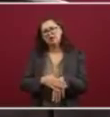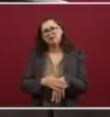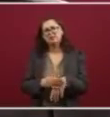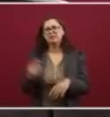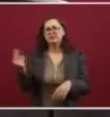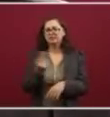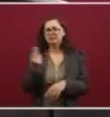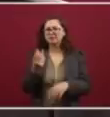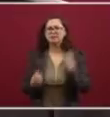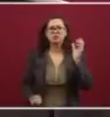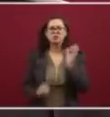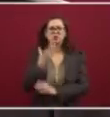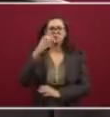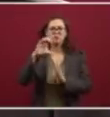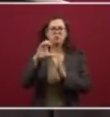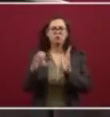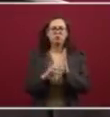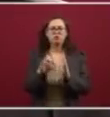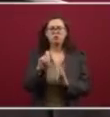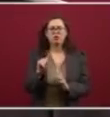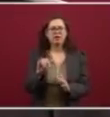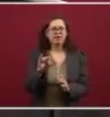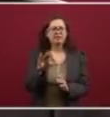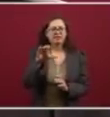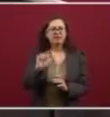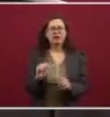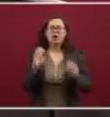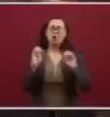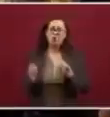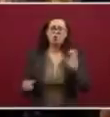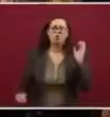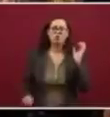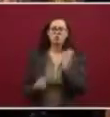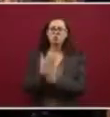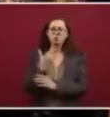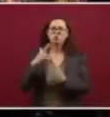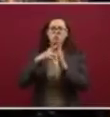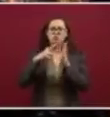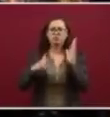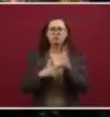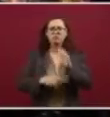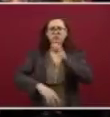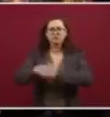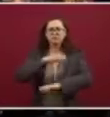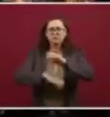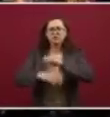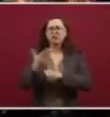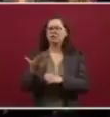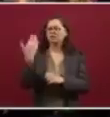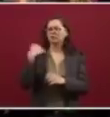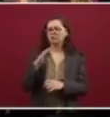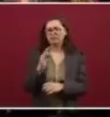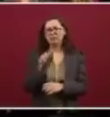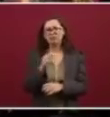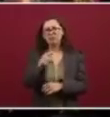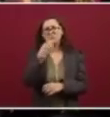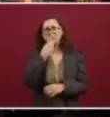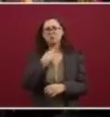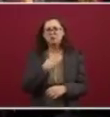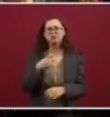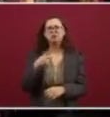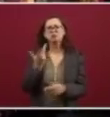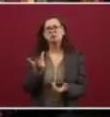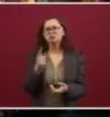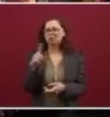nuevo código de ética o retomar los principios empresariales. En aquel entonces usted me dijo en febrero que ellos tenían su